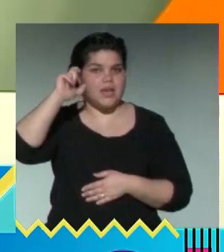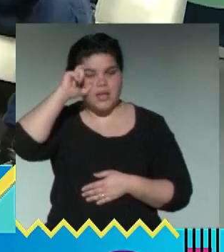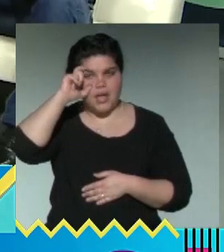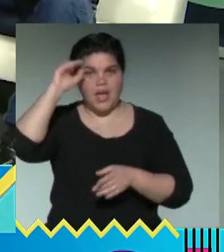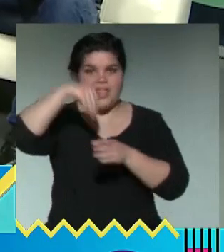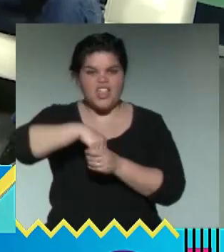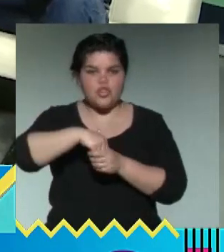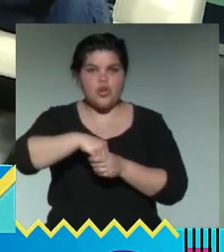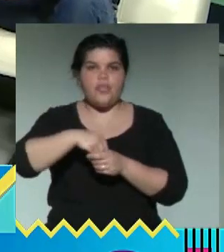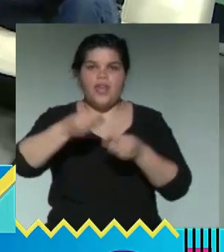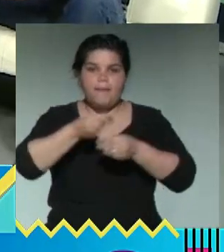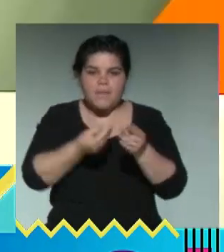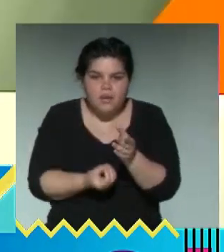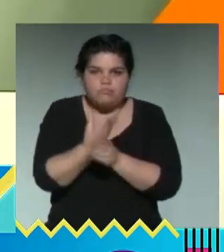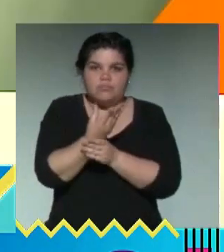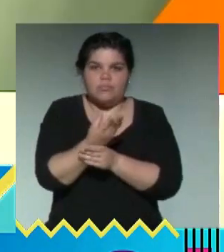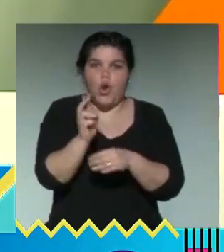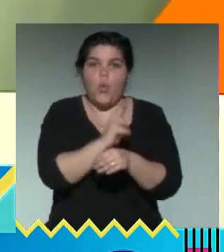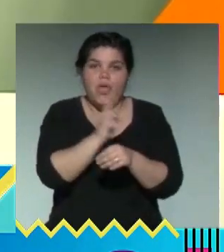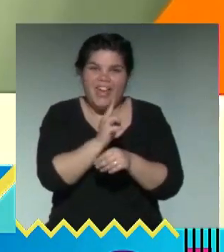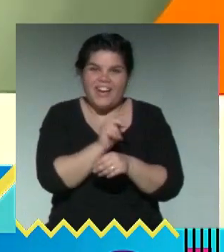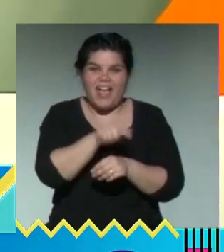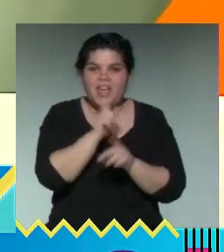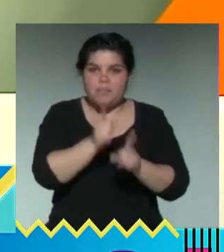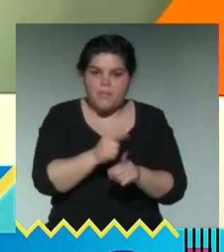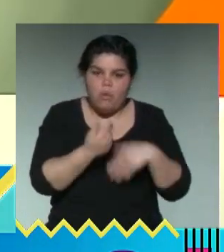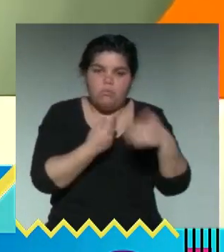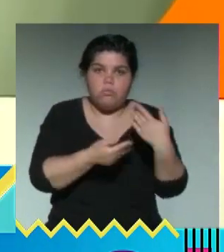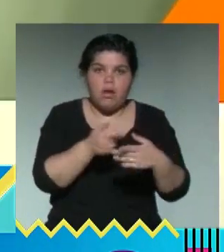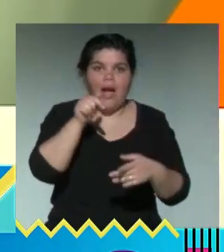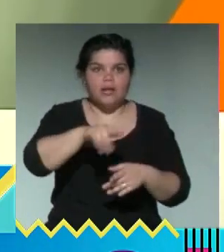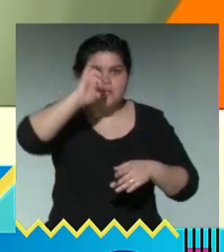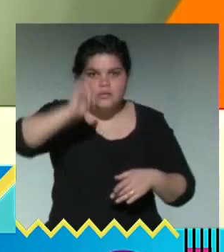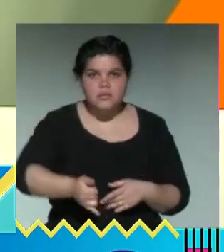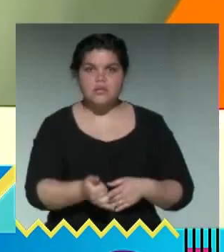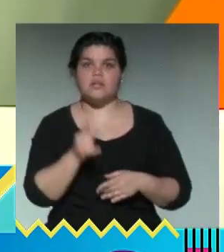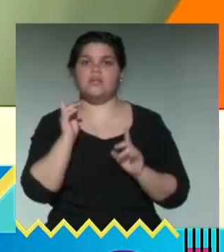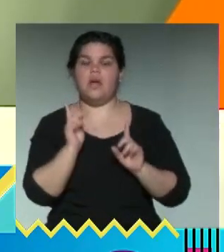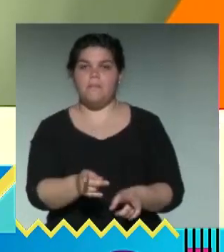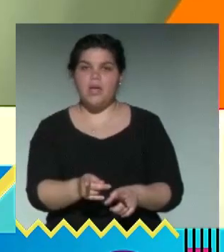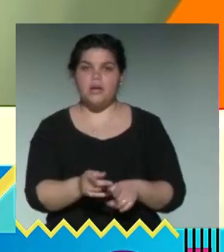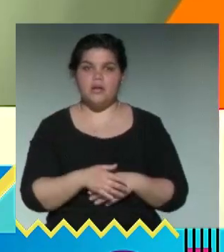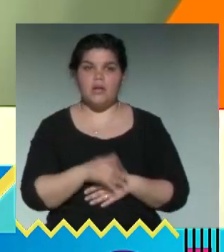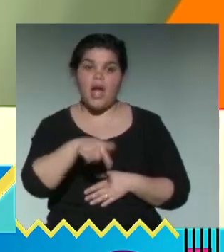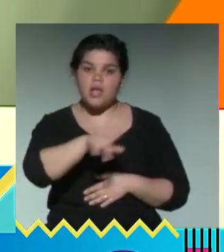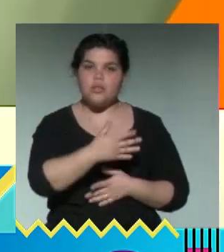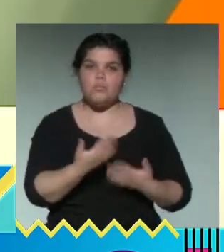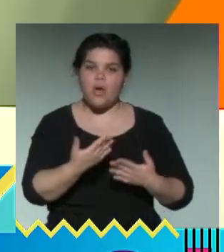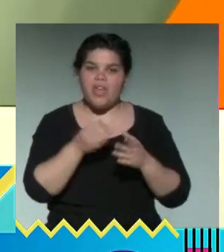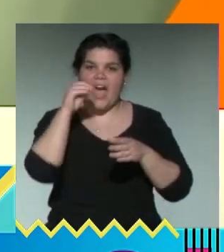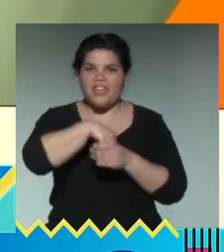Cuyo, con lo cual refuerzo de nuevo lo que decía recién, hay una gran capacidad también del otro lado del mostrador para tratar de